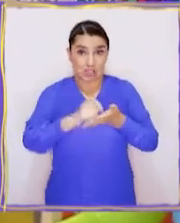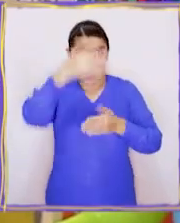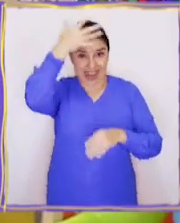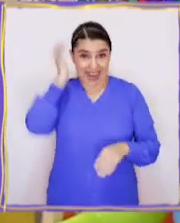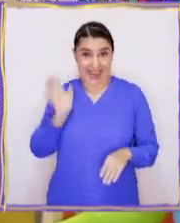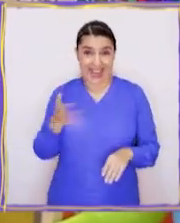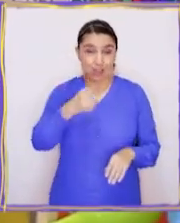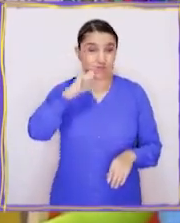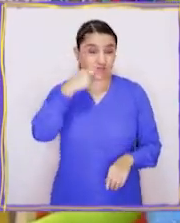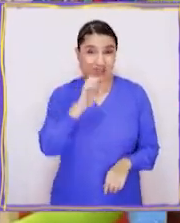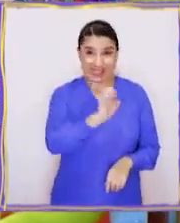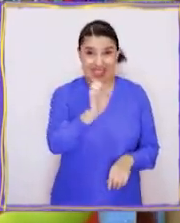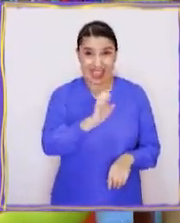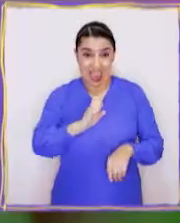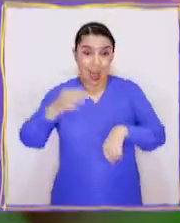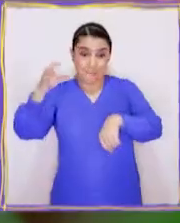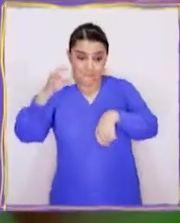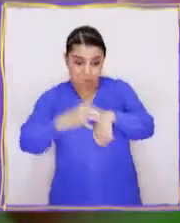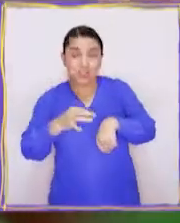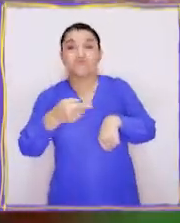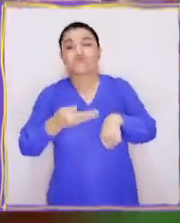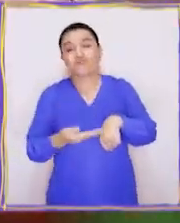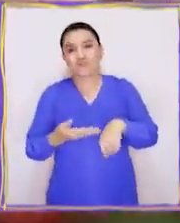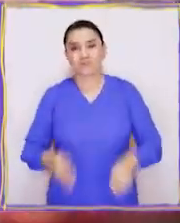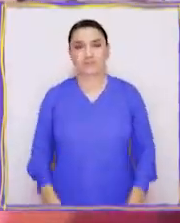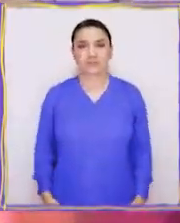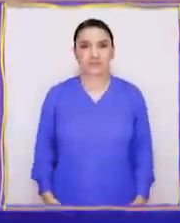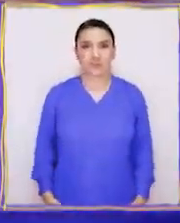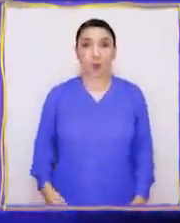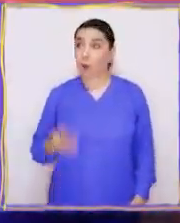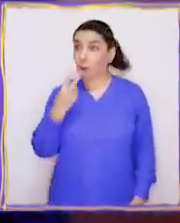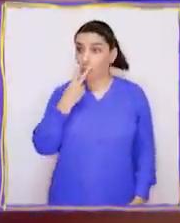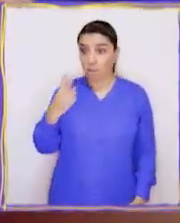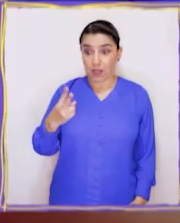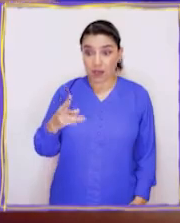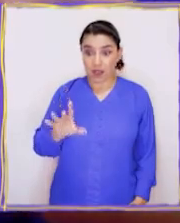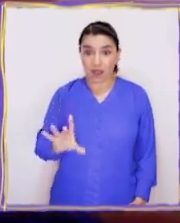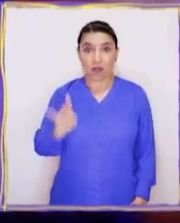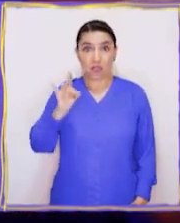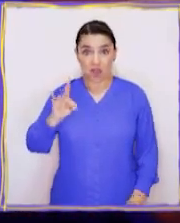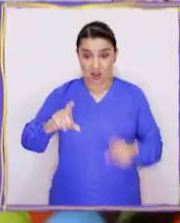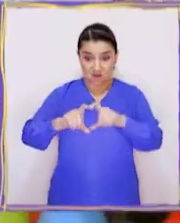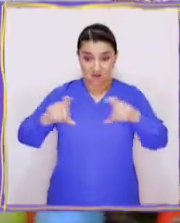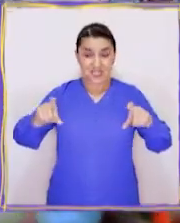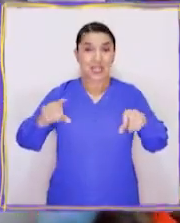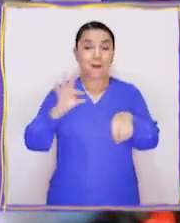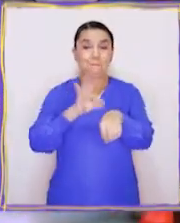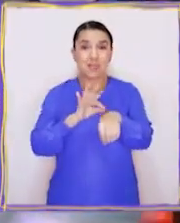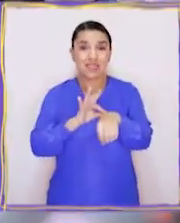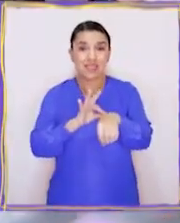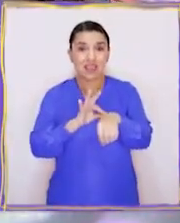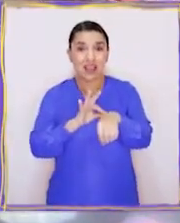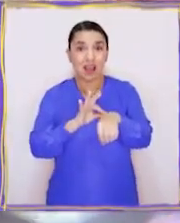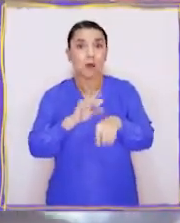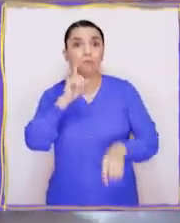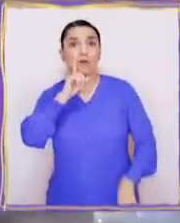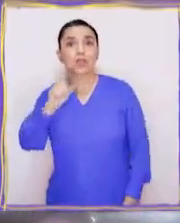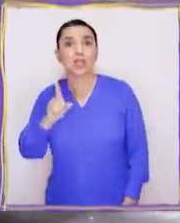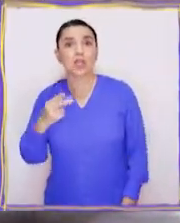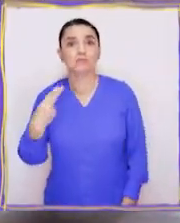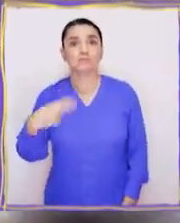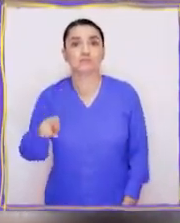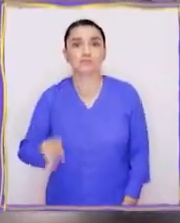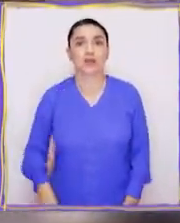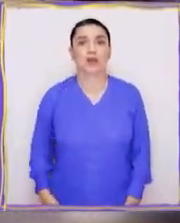una espina en su patita. ¡Miren! ¡Aquí hay una ficha médica! ¡Esta es de Mateo!